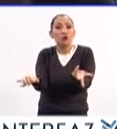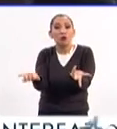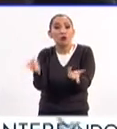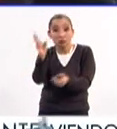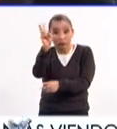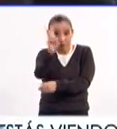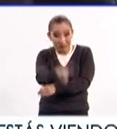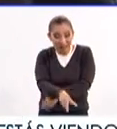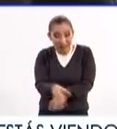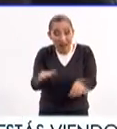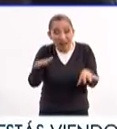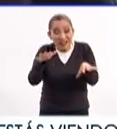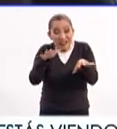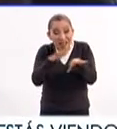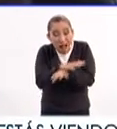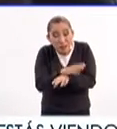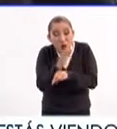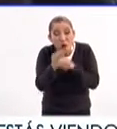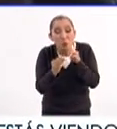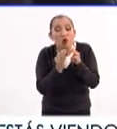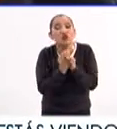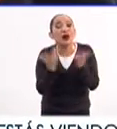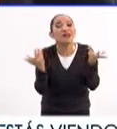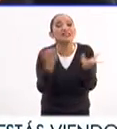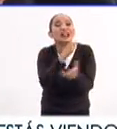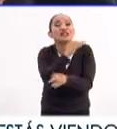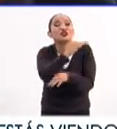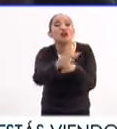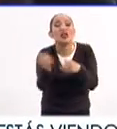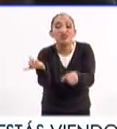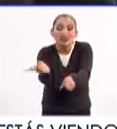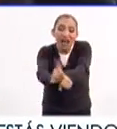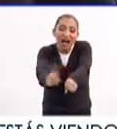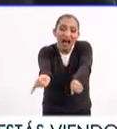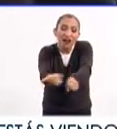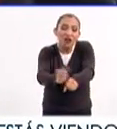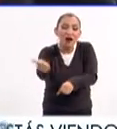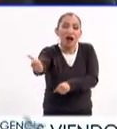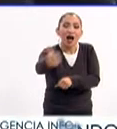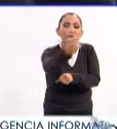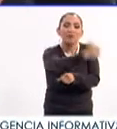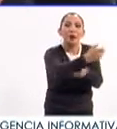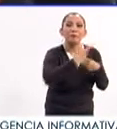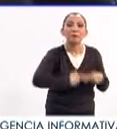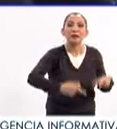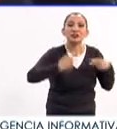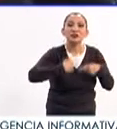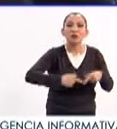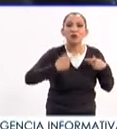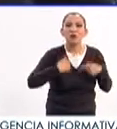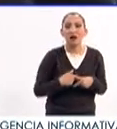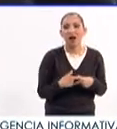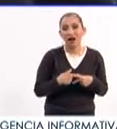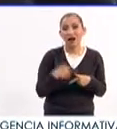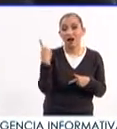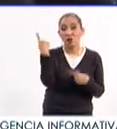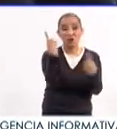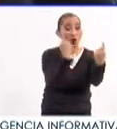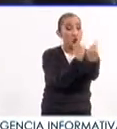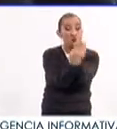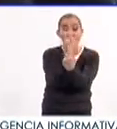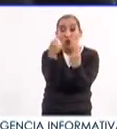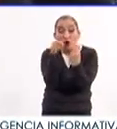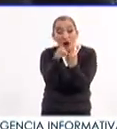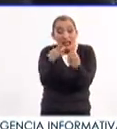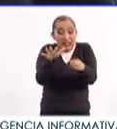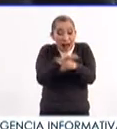realidad, el cambio en el planeta lo hacemos cada uno de nosotros en cada momento, y un cambio